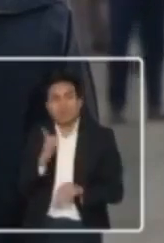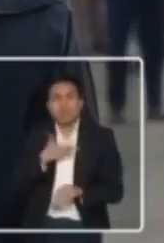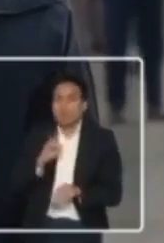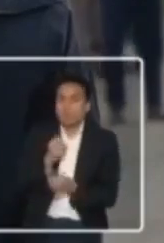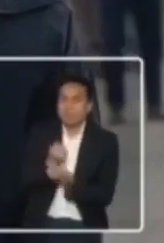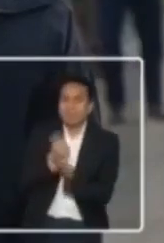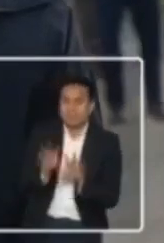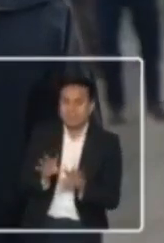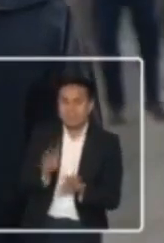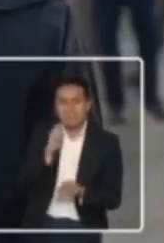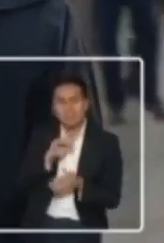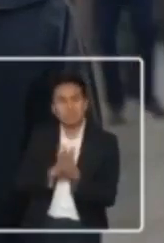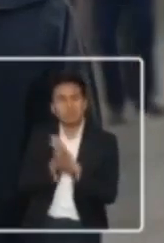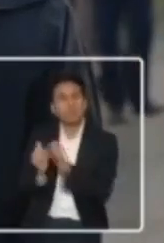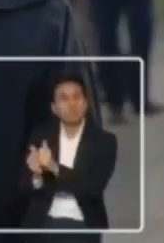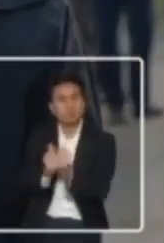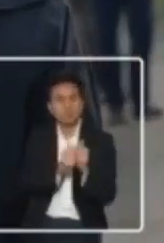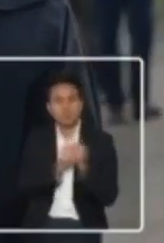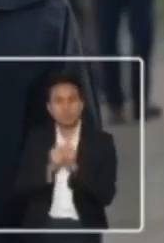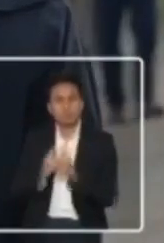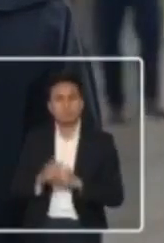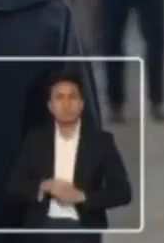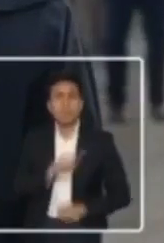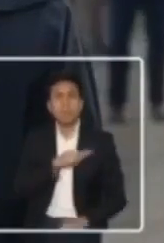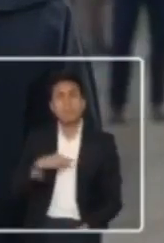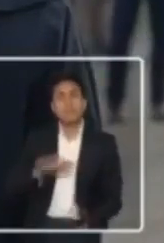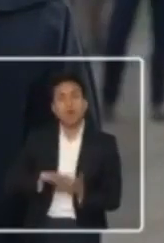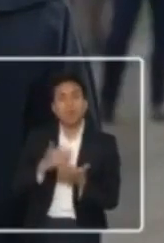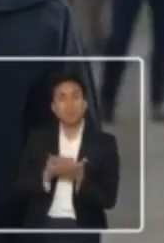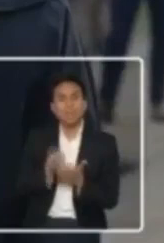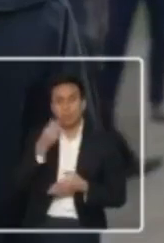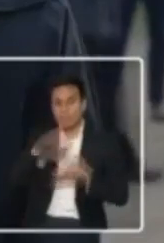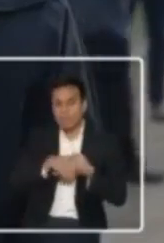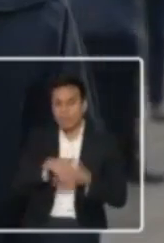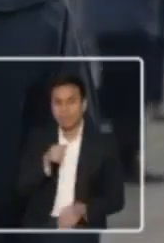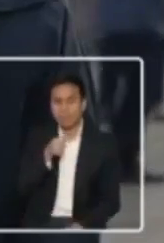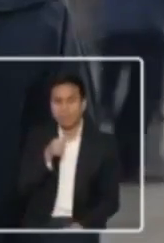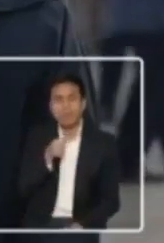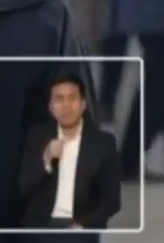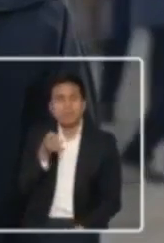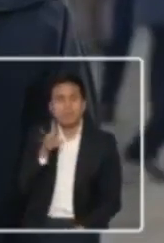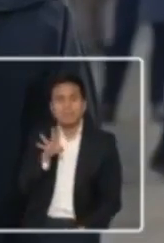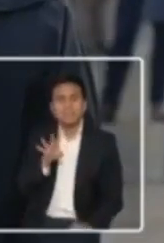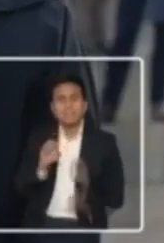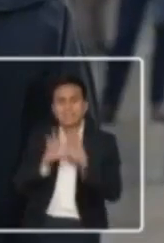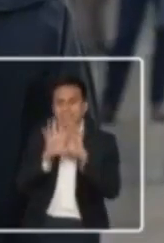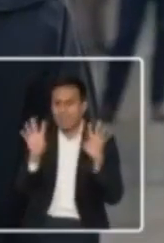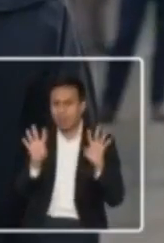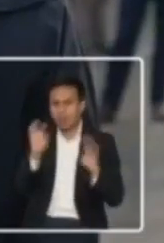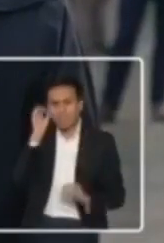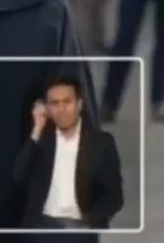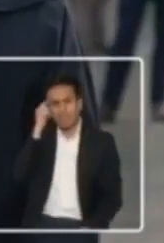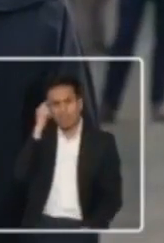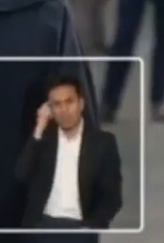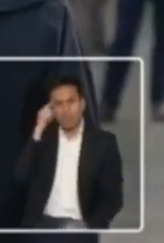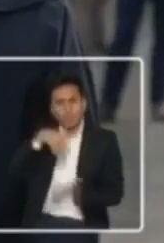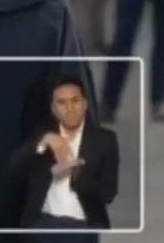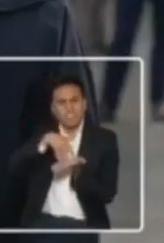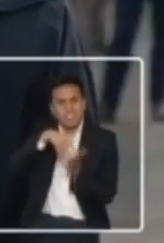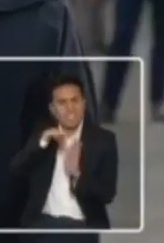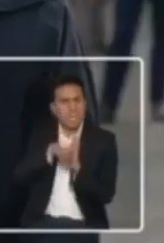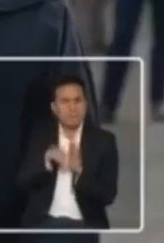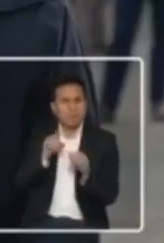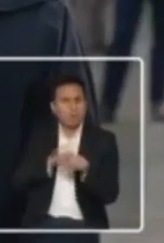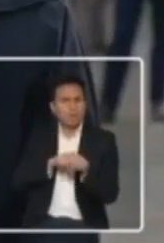no. En eso estamos todos juntos. Ministra, ¿cómo está? Buenas tardes. Solo para que quede claro, el criterio de no debilitar y no